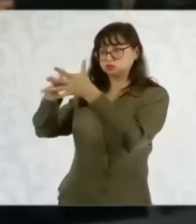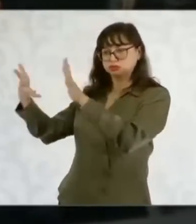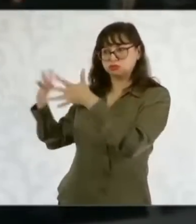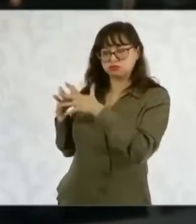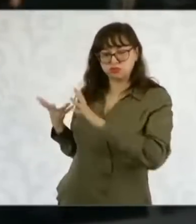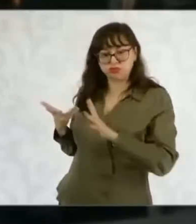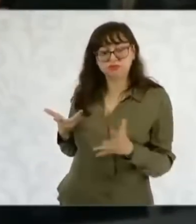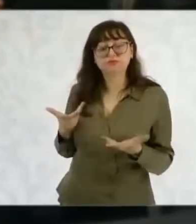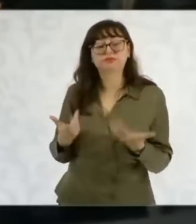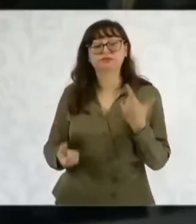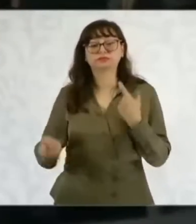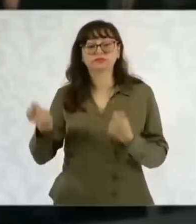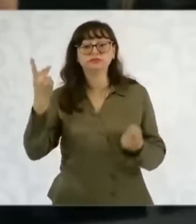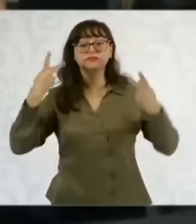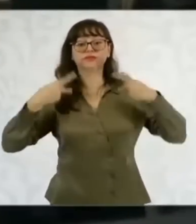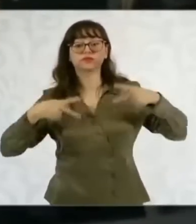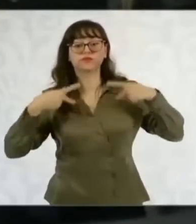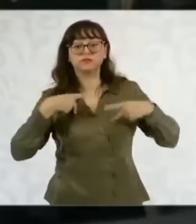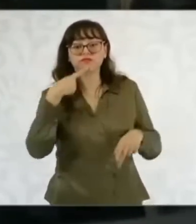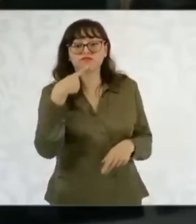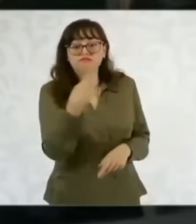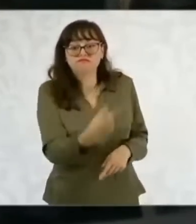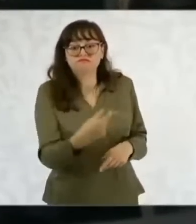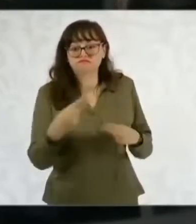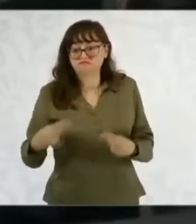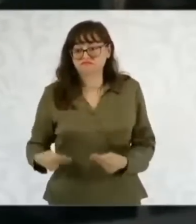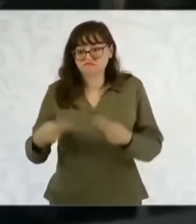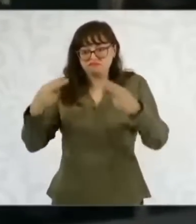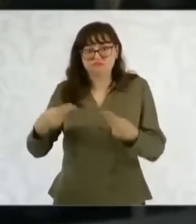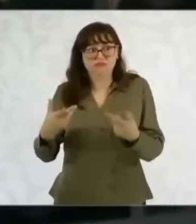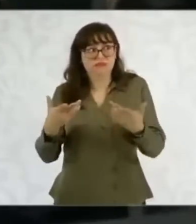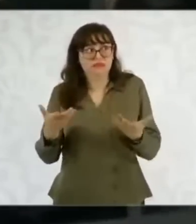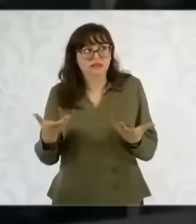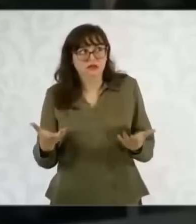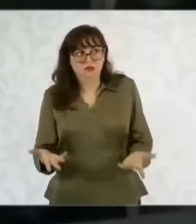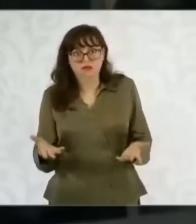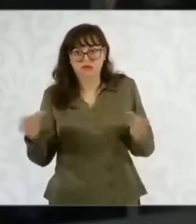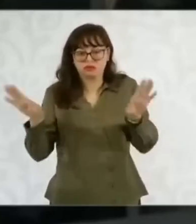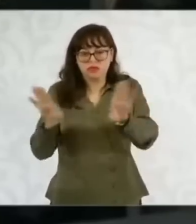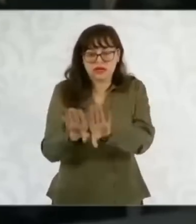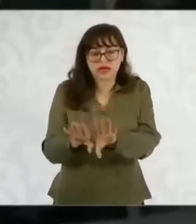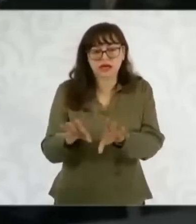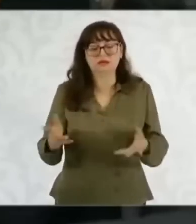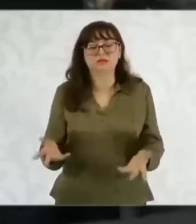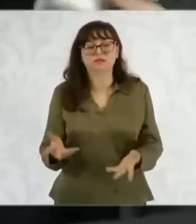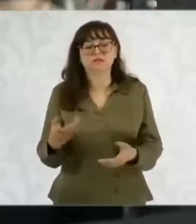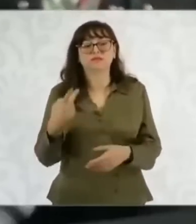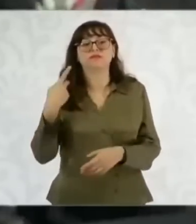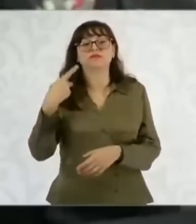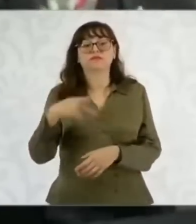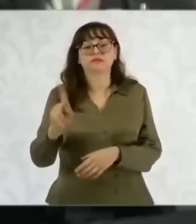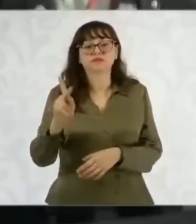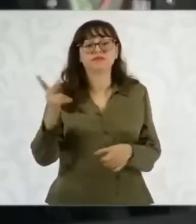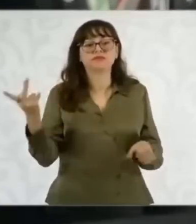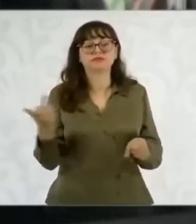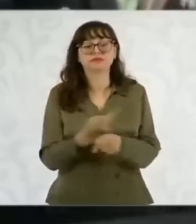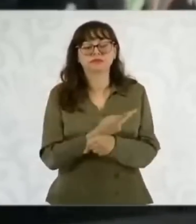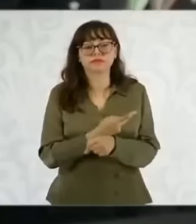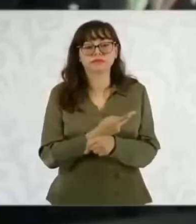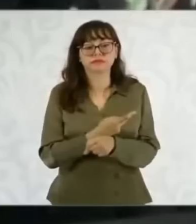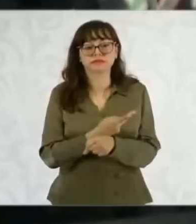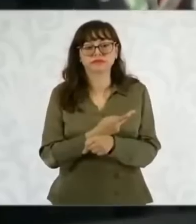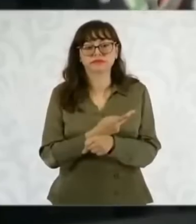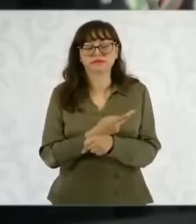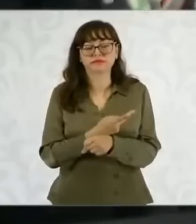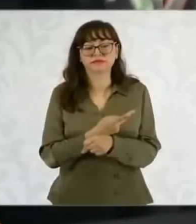que mencionan es también lo que tiene que ver con el cierre de sus propios negocios. Sin embargo, bueno, en el entorno y en el origen de que se ha planteado aquí, que tiene